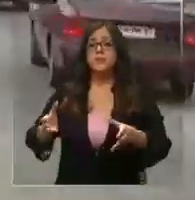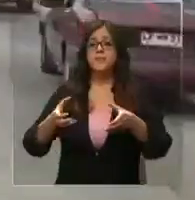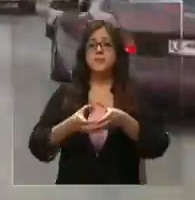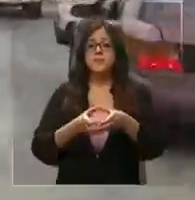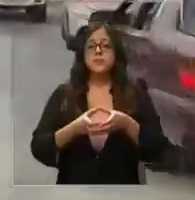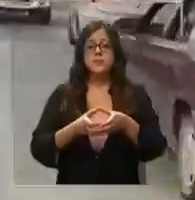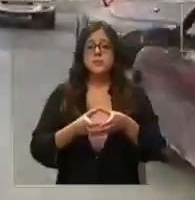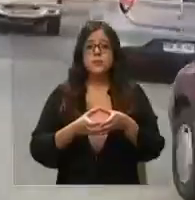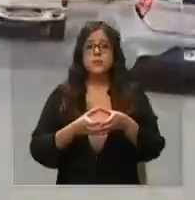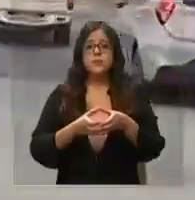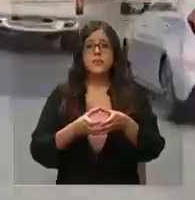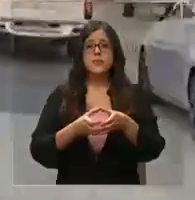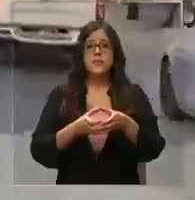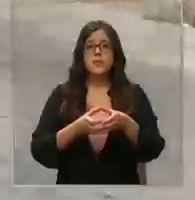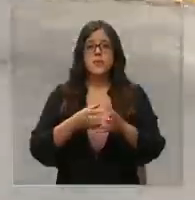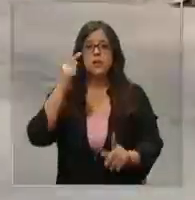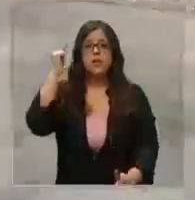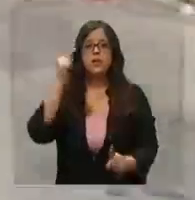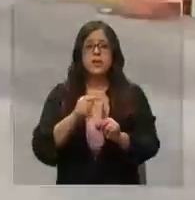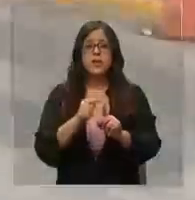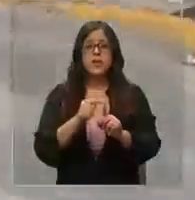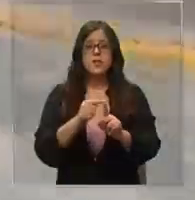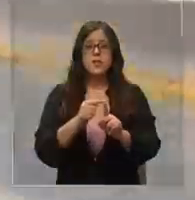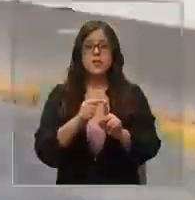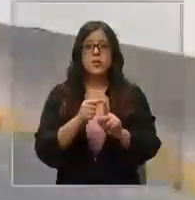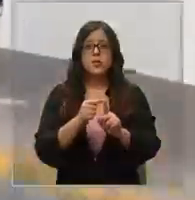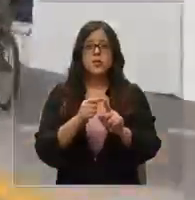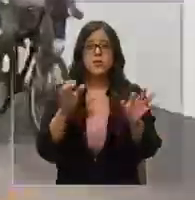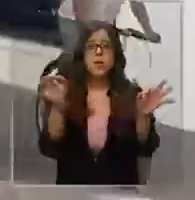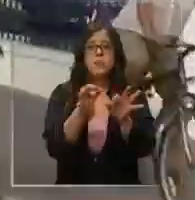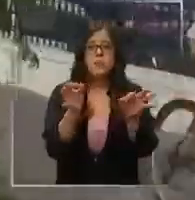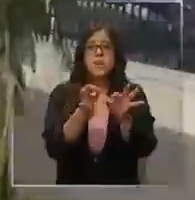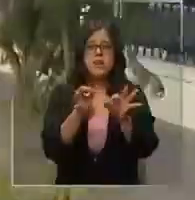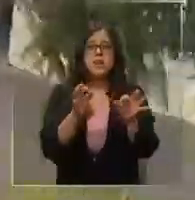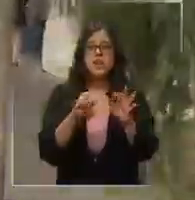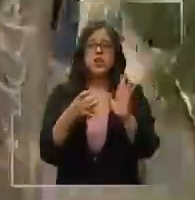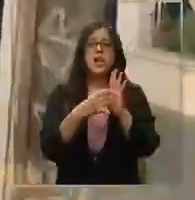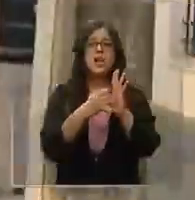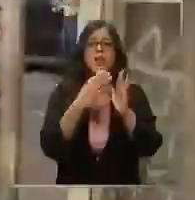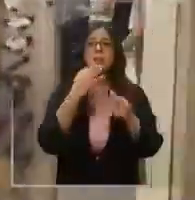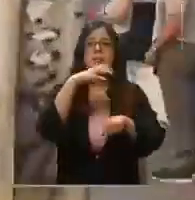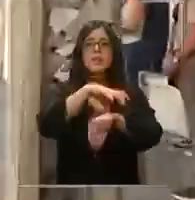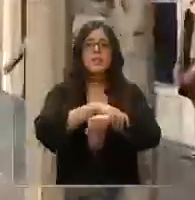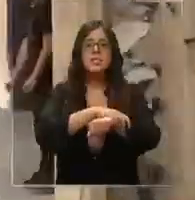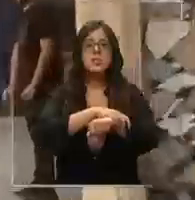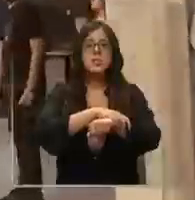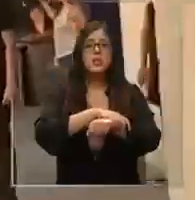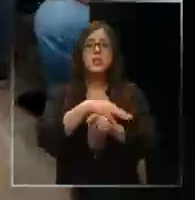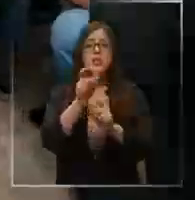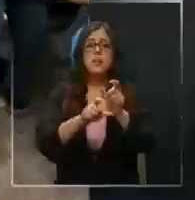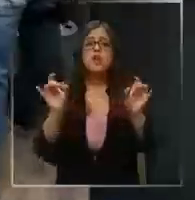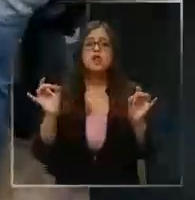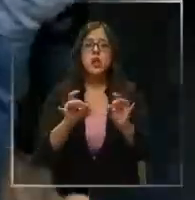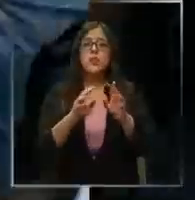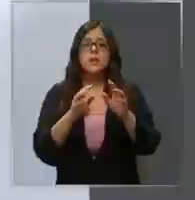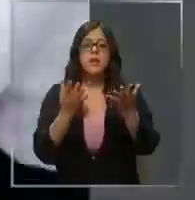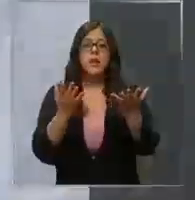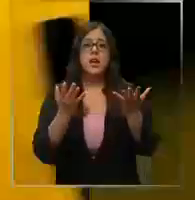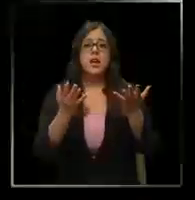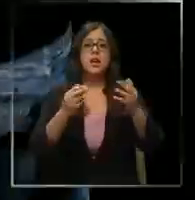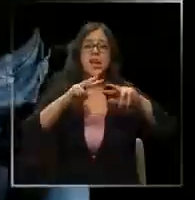tarea destinada al esclarecimiento del delito y la detención de esta persona que logramos el día de hoy, realizó solamente el procedimiento que señalamos el día